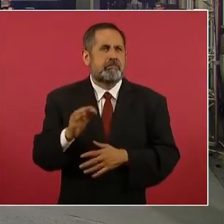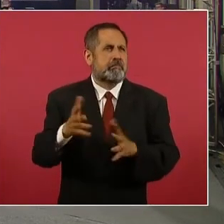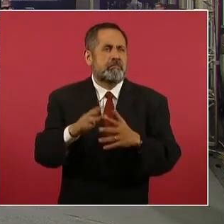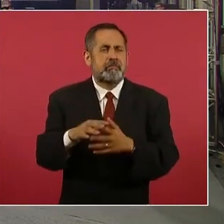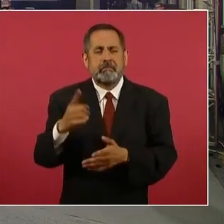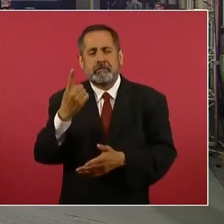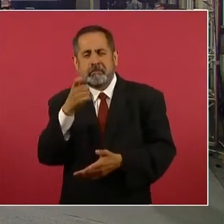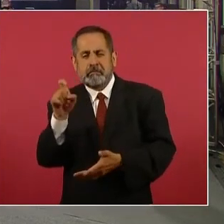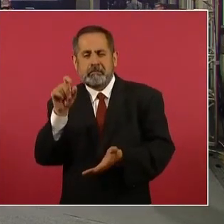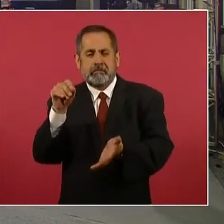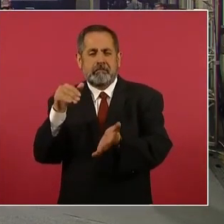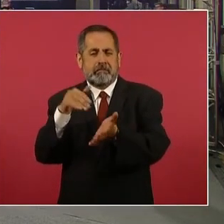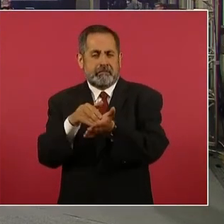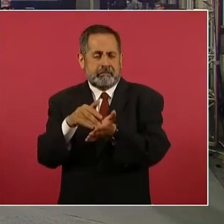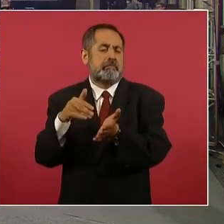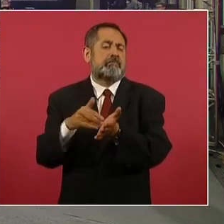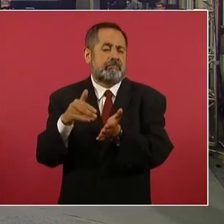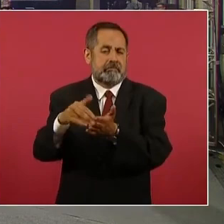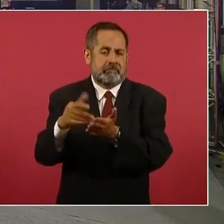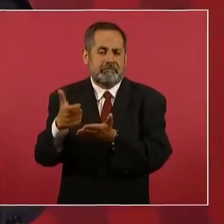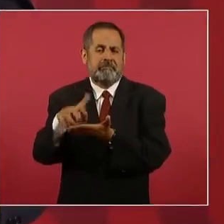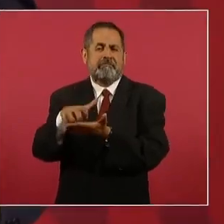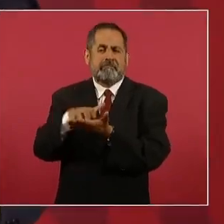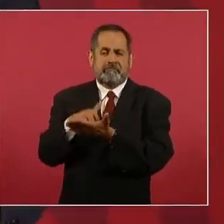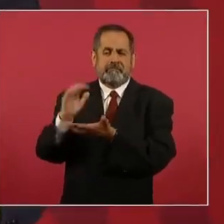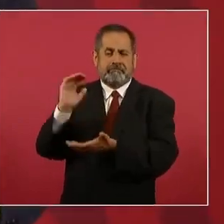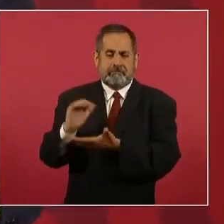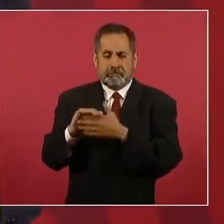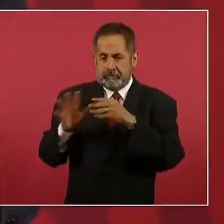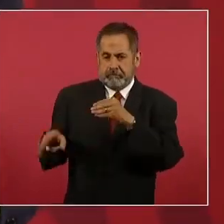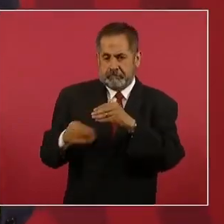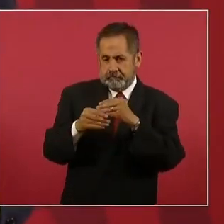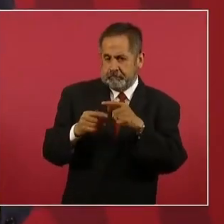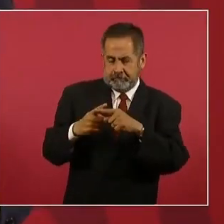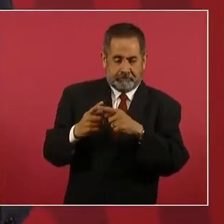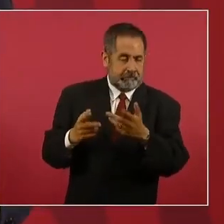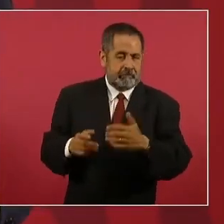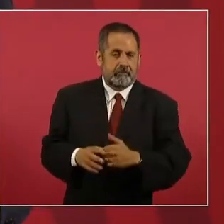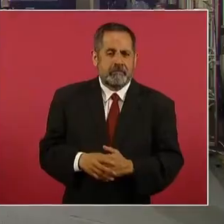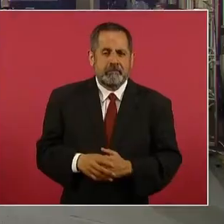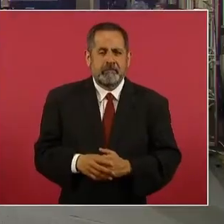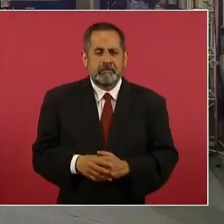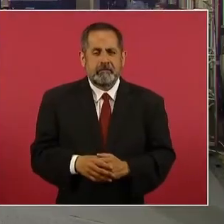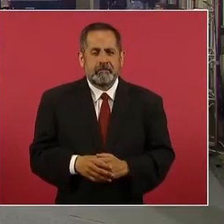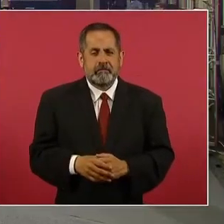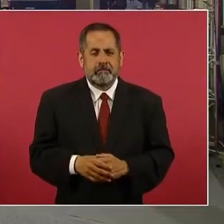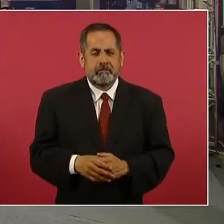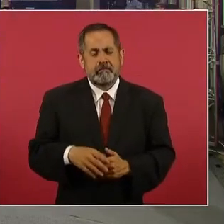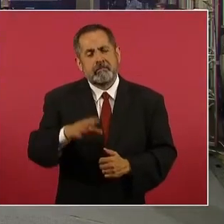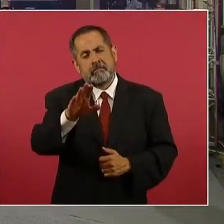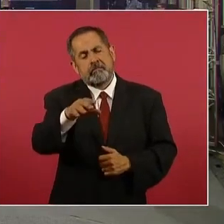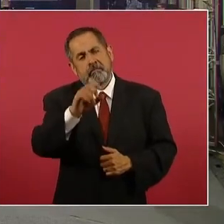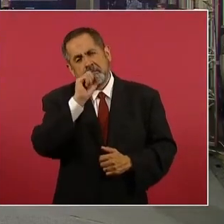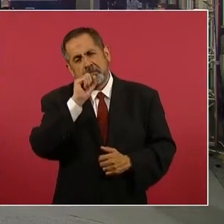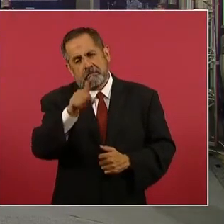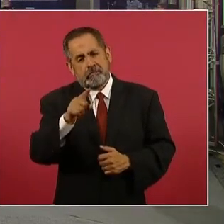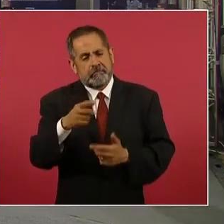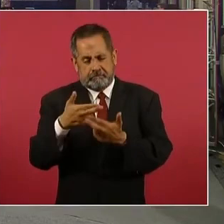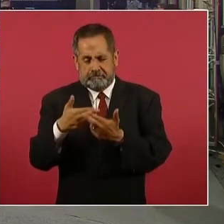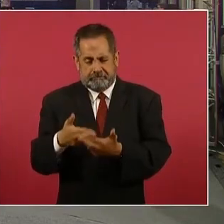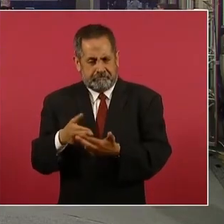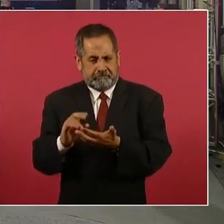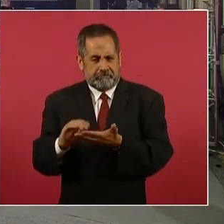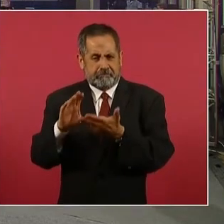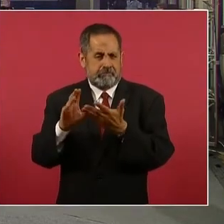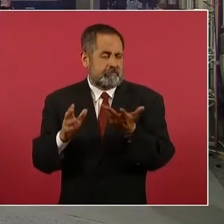120,000 millones de ahorro que hay que sumarle aquí. E independientemente de ese ahorro,